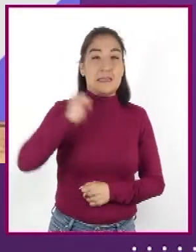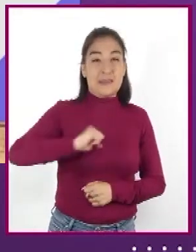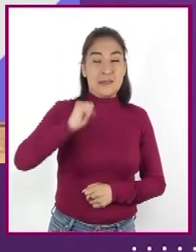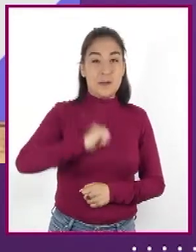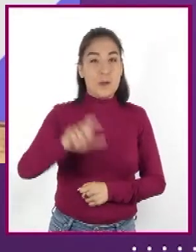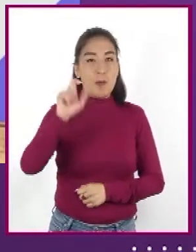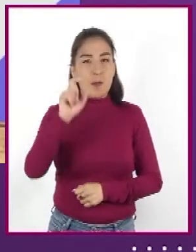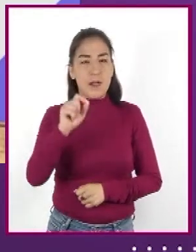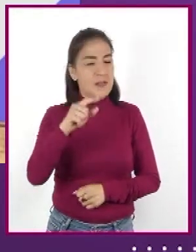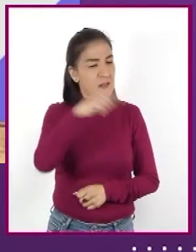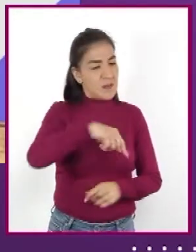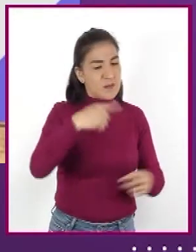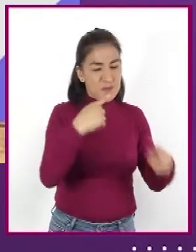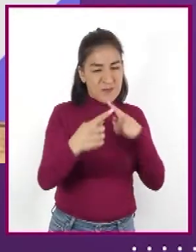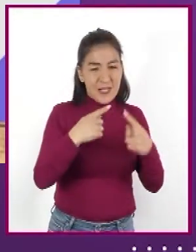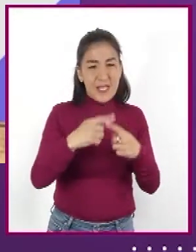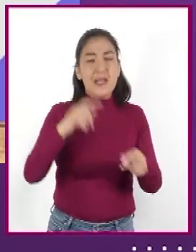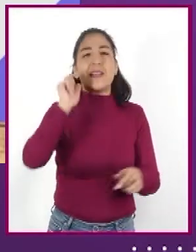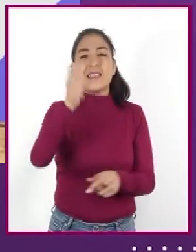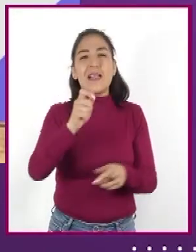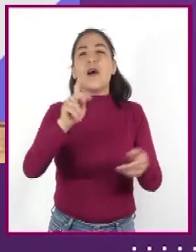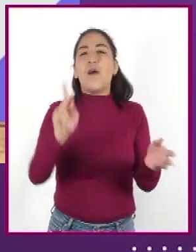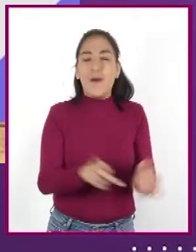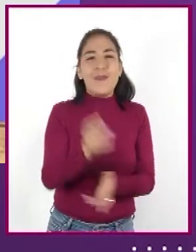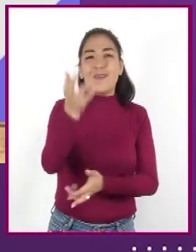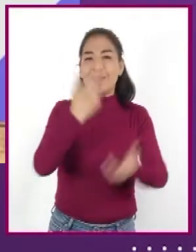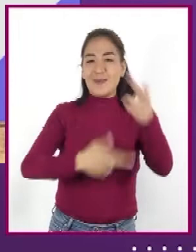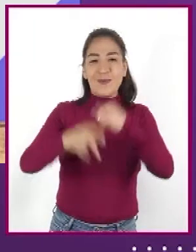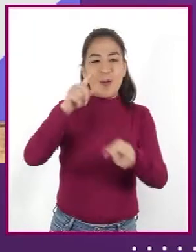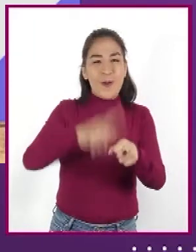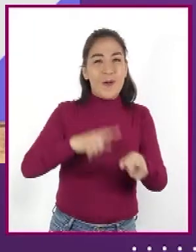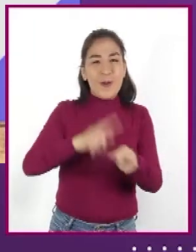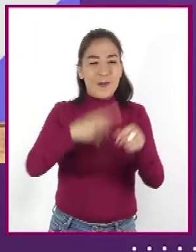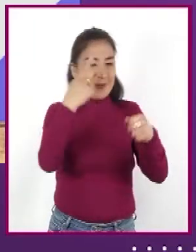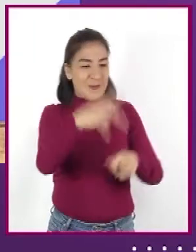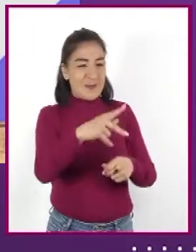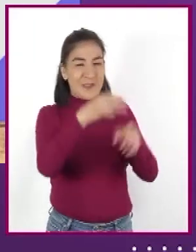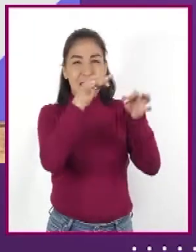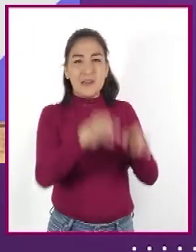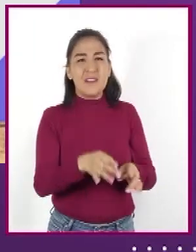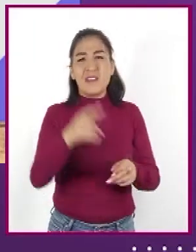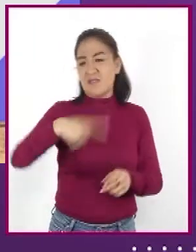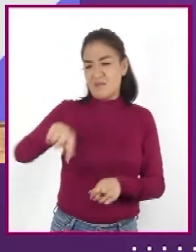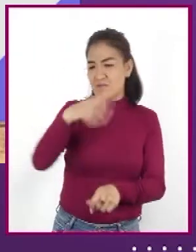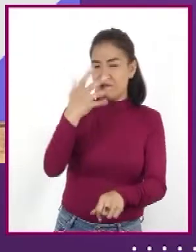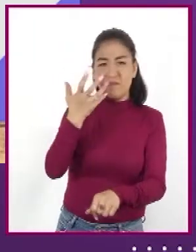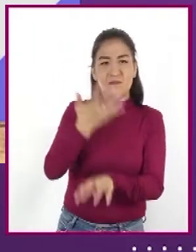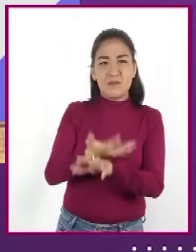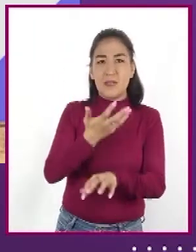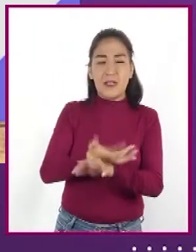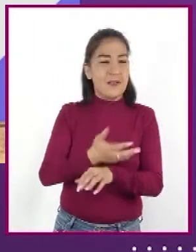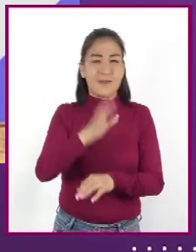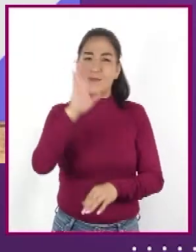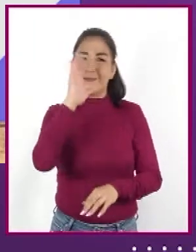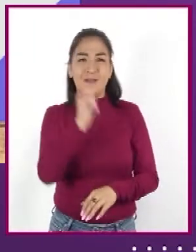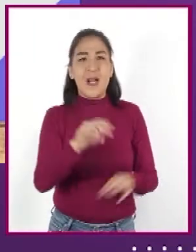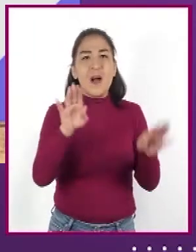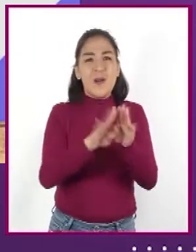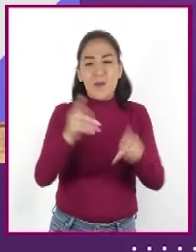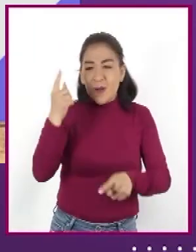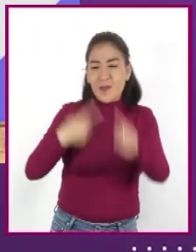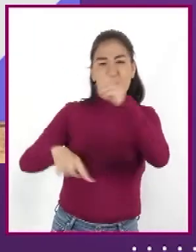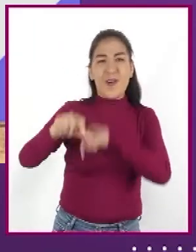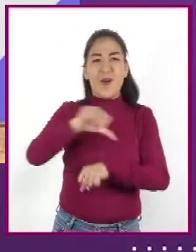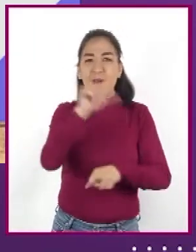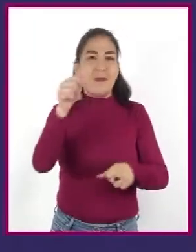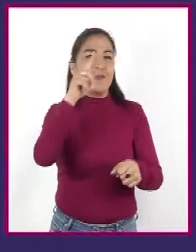el Congreso quiso recuperar su color original, pero los estadounidenses protestaron por no poder imaginar a la estatua de cualquier